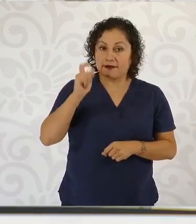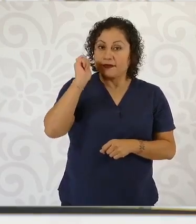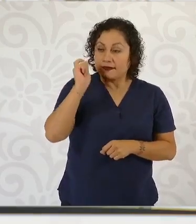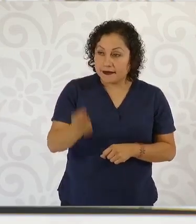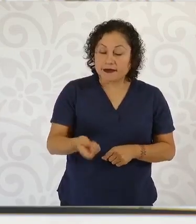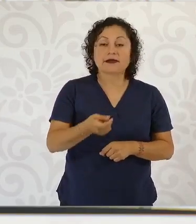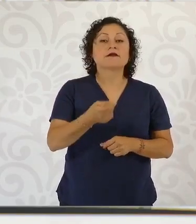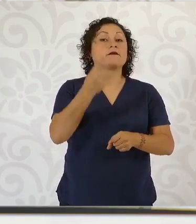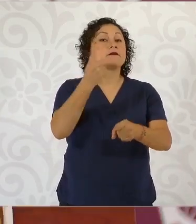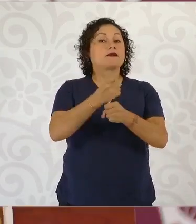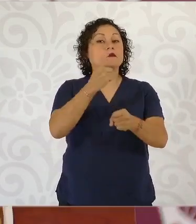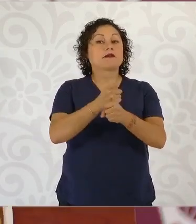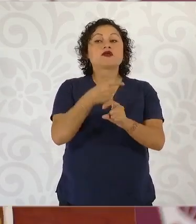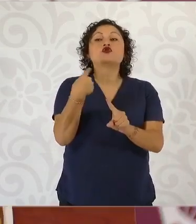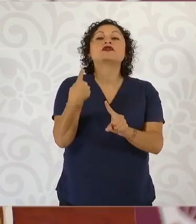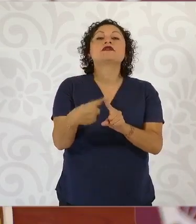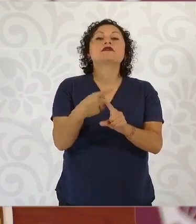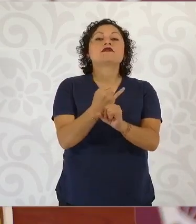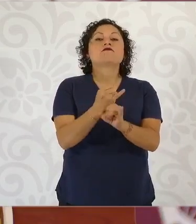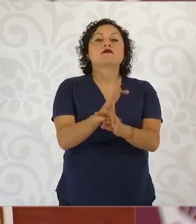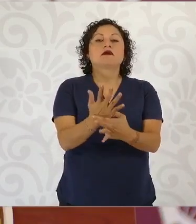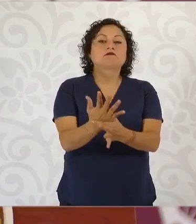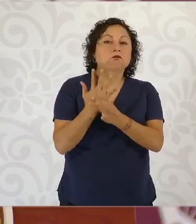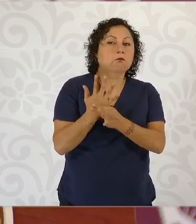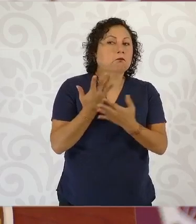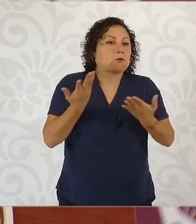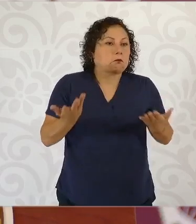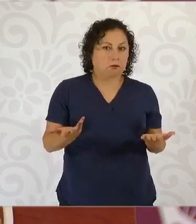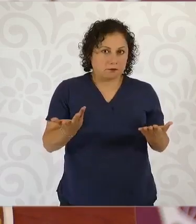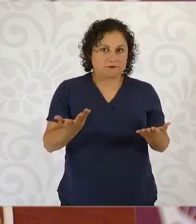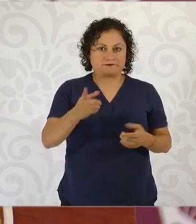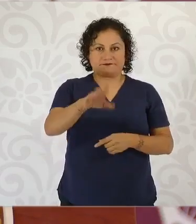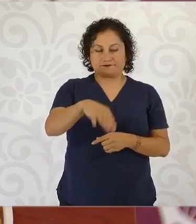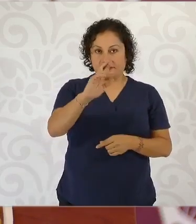antes había Seguro Popular y había una